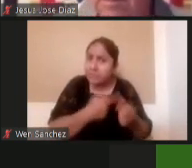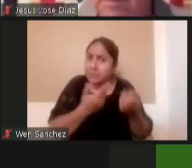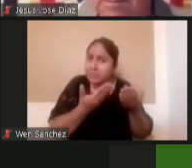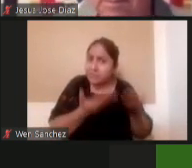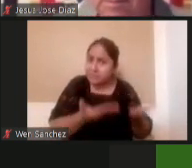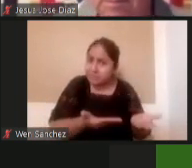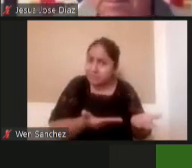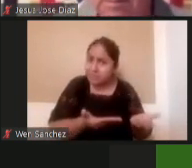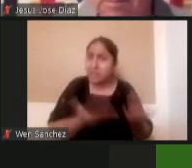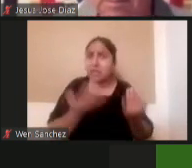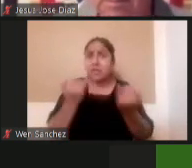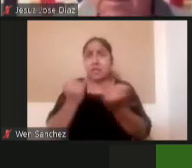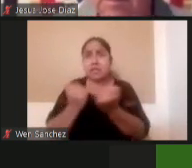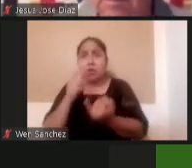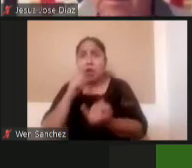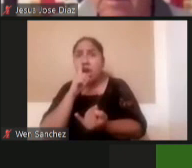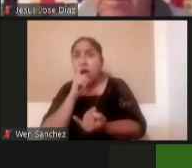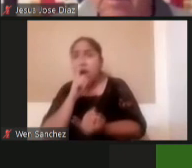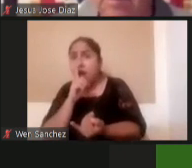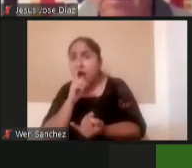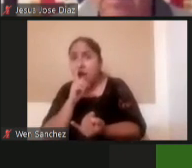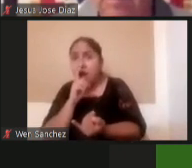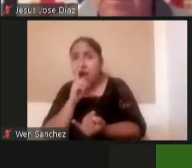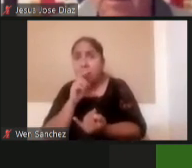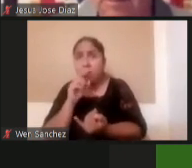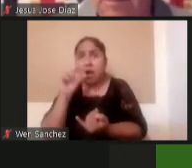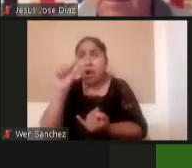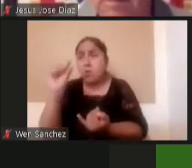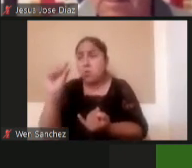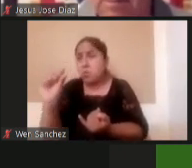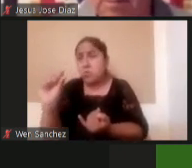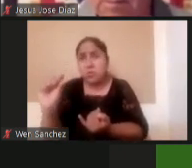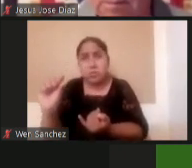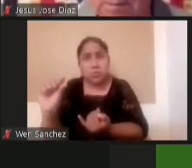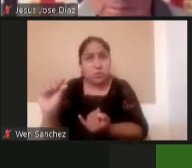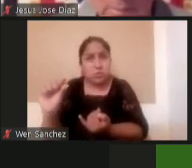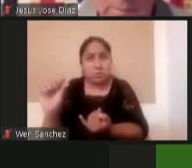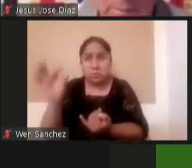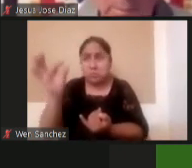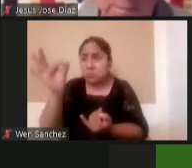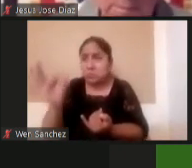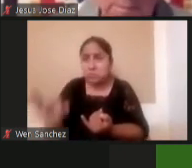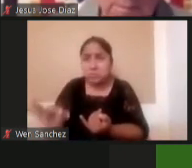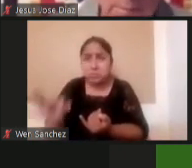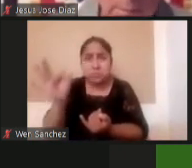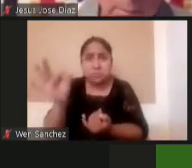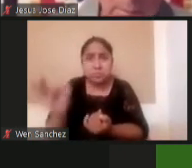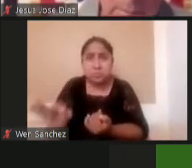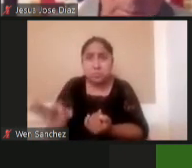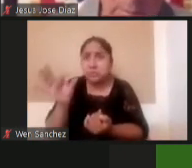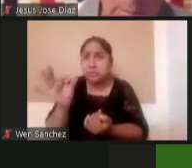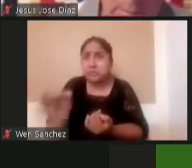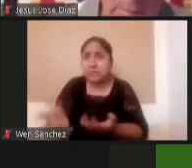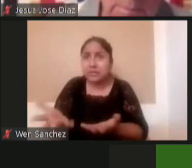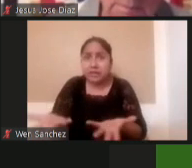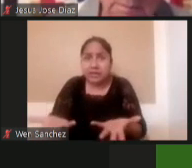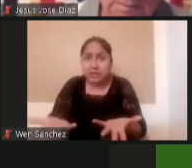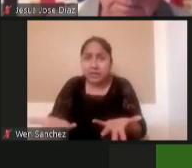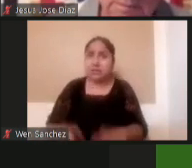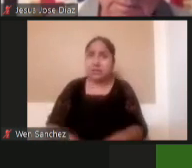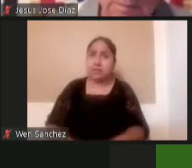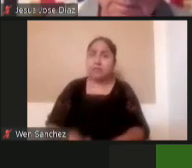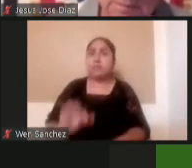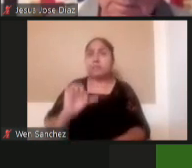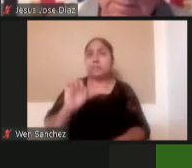agravando el problema que de por sí existe por la baja presión en esta zona sobredemandada de servicios. Otro punto es el crecimiento